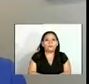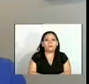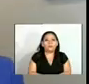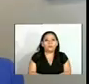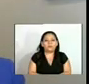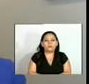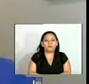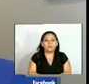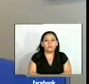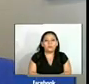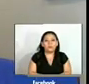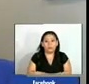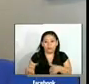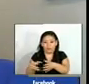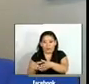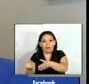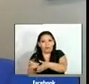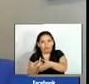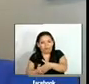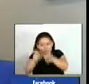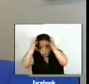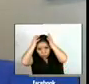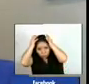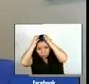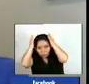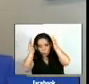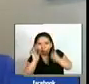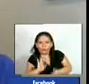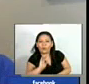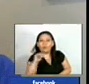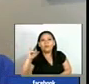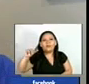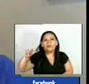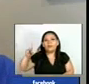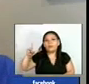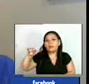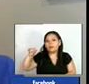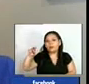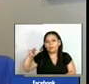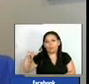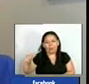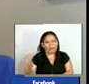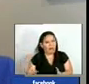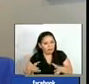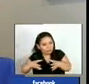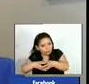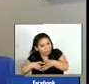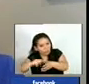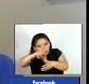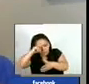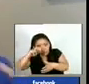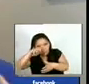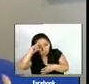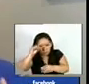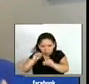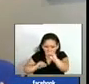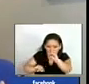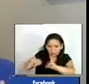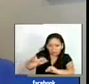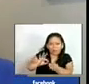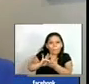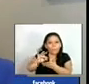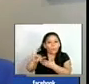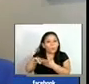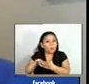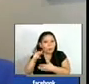Y un grupo de científicos en Indiana trabajan arduamente para un proyecto en el que buscan crear